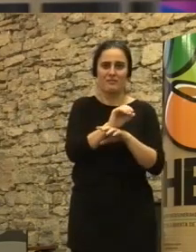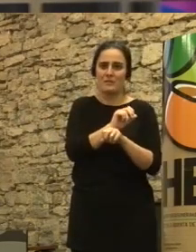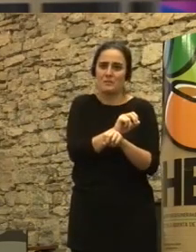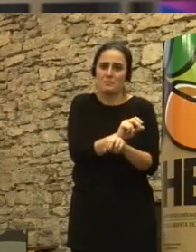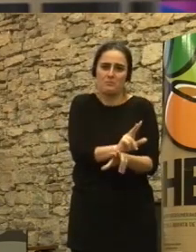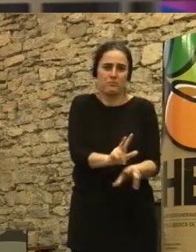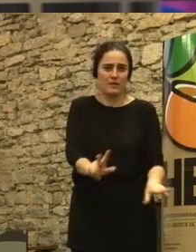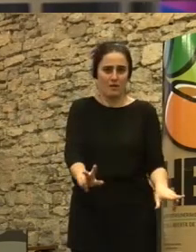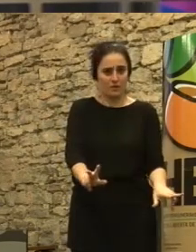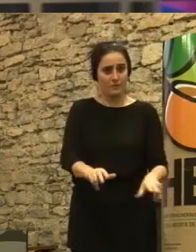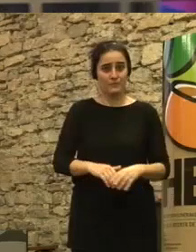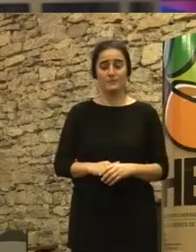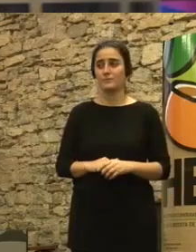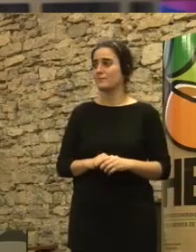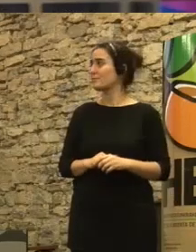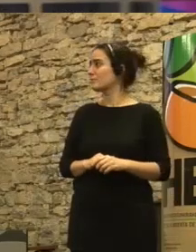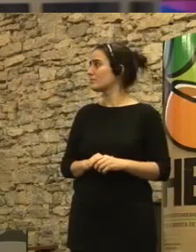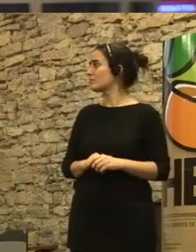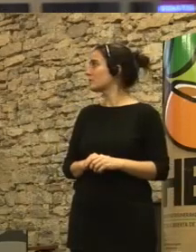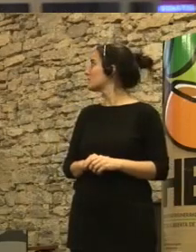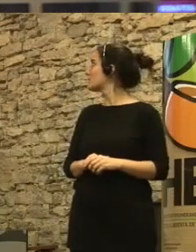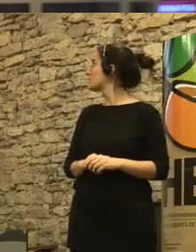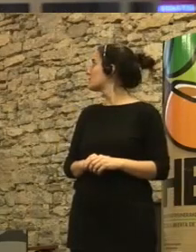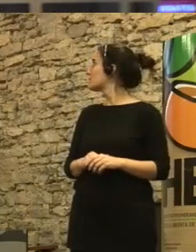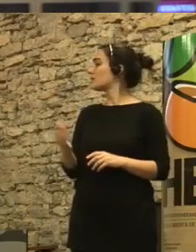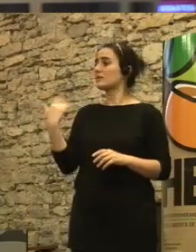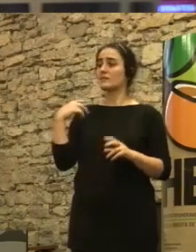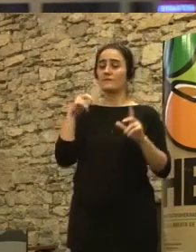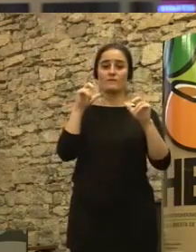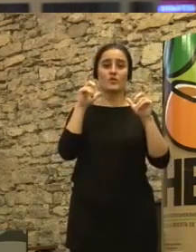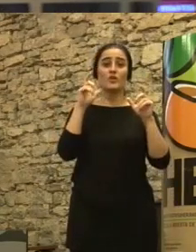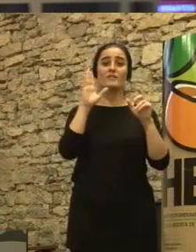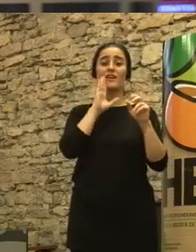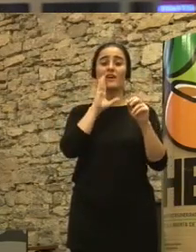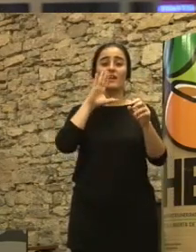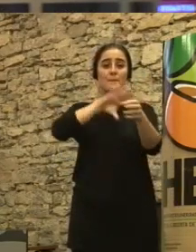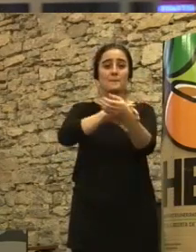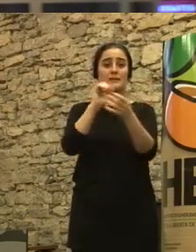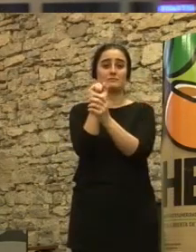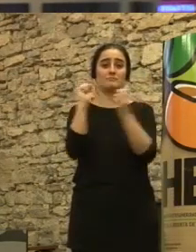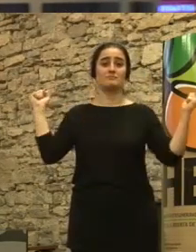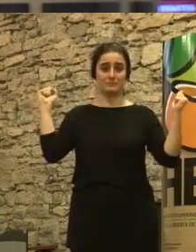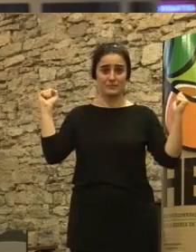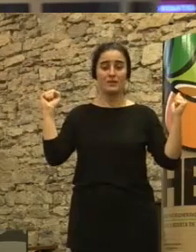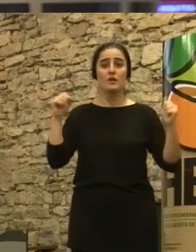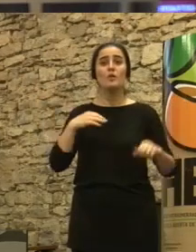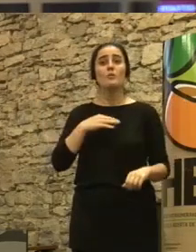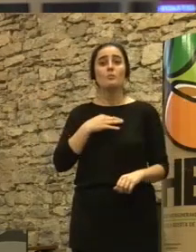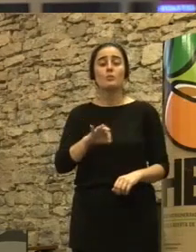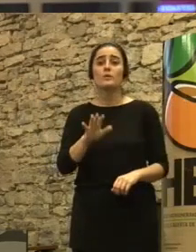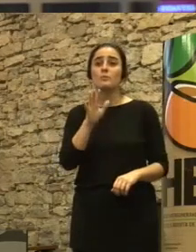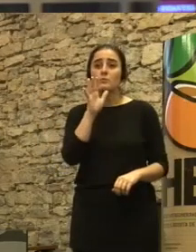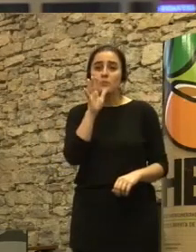considerable. La fotografía que sacaba ahí la compañera de las manos atadas seguramente es porque no